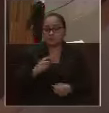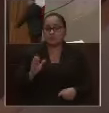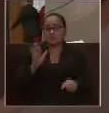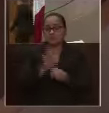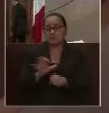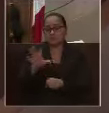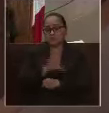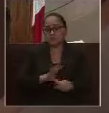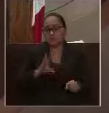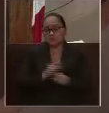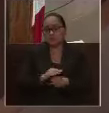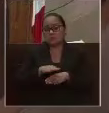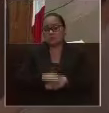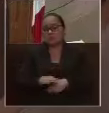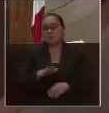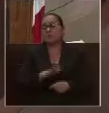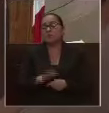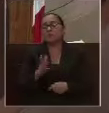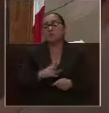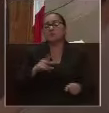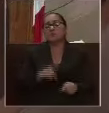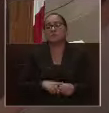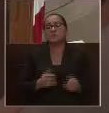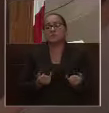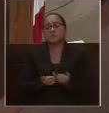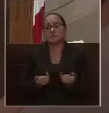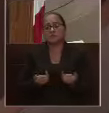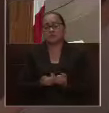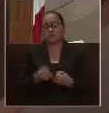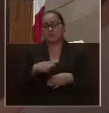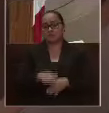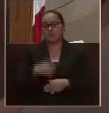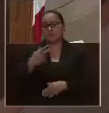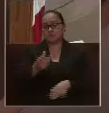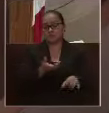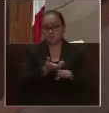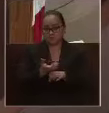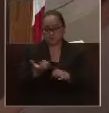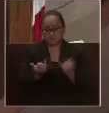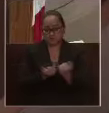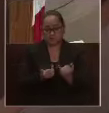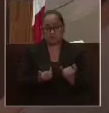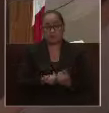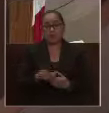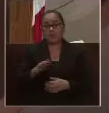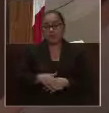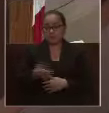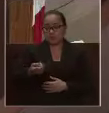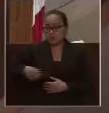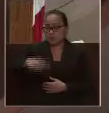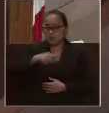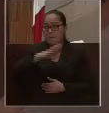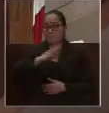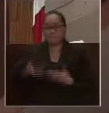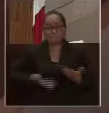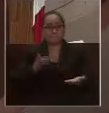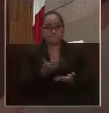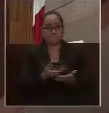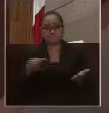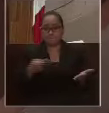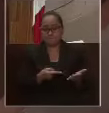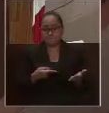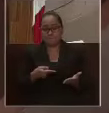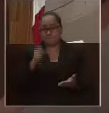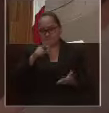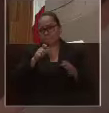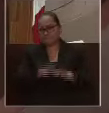específicamente respecto de la naturaleza y circunstancias de la entidad respectiva, y eso es justamente lo que nos propone el proyecto. Me parece, de hecho,